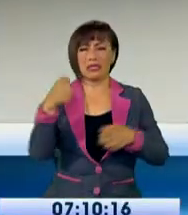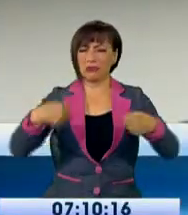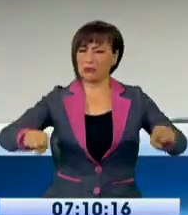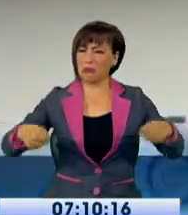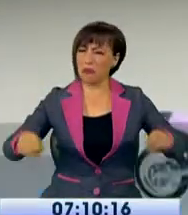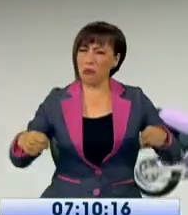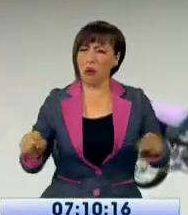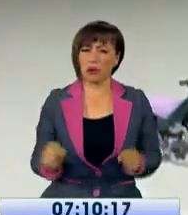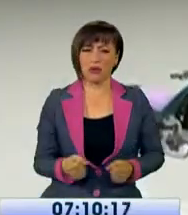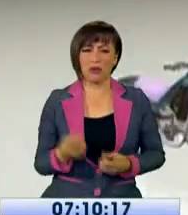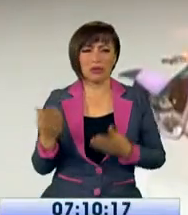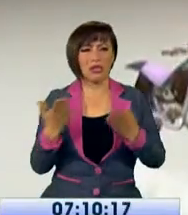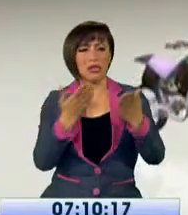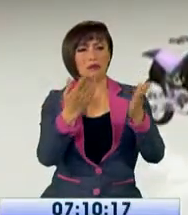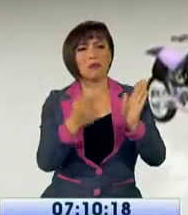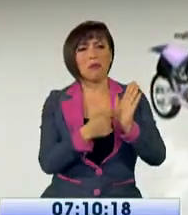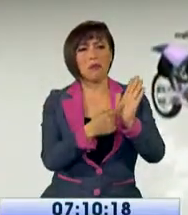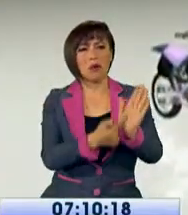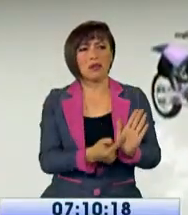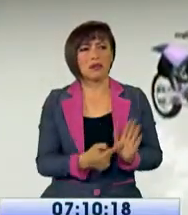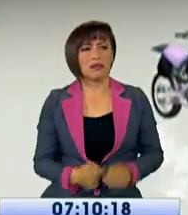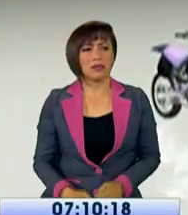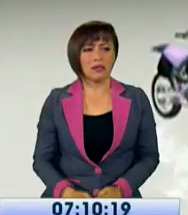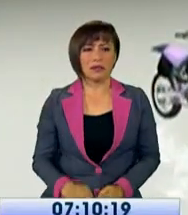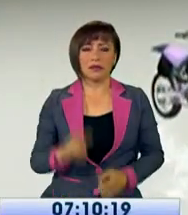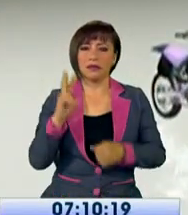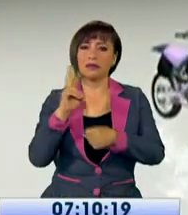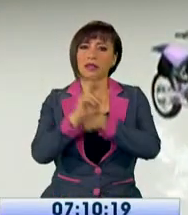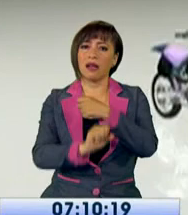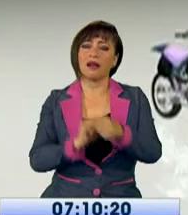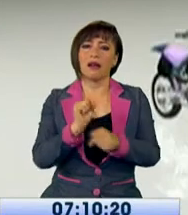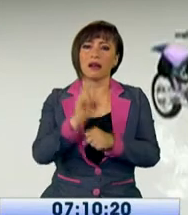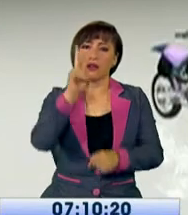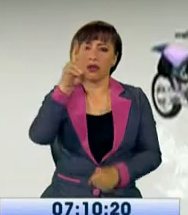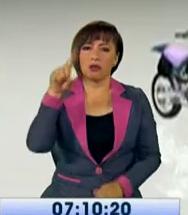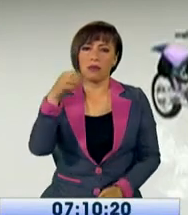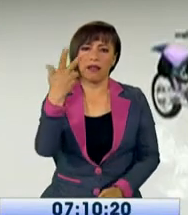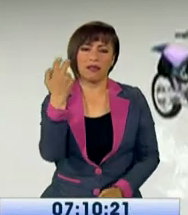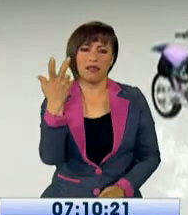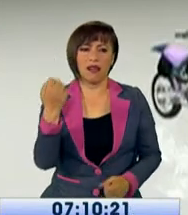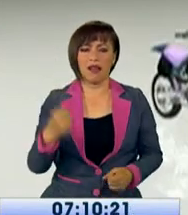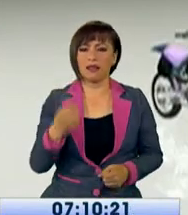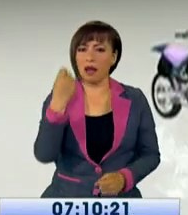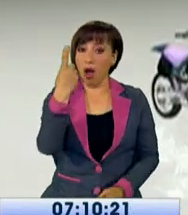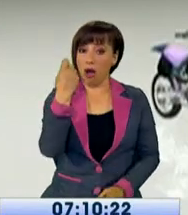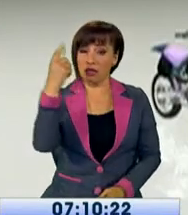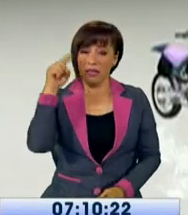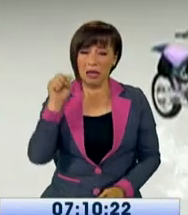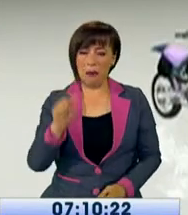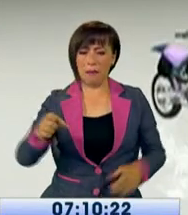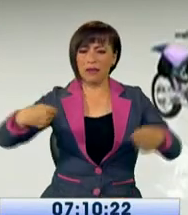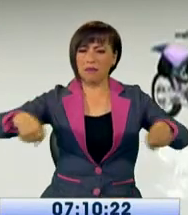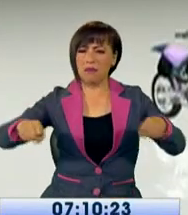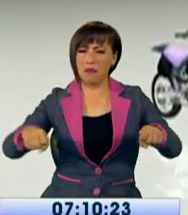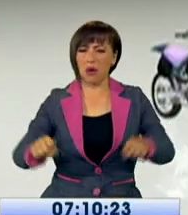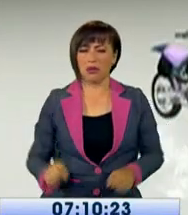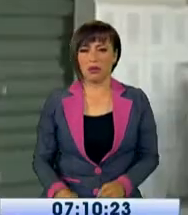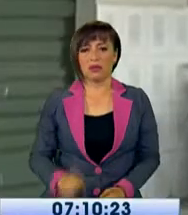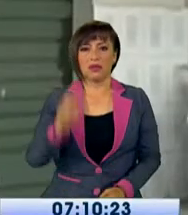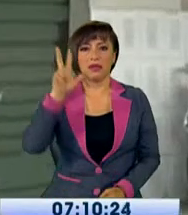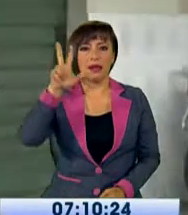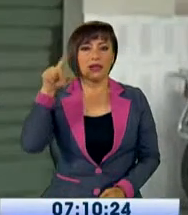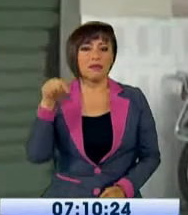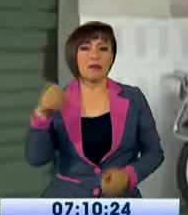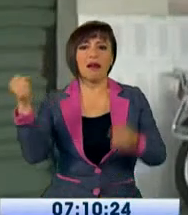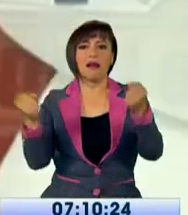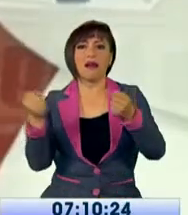Comisión de Tránsito del Ecuador, en el 2013 se matricularon 11.000 motocicletas y apenas 3.000 carros. Él cree